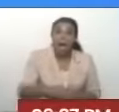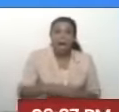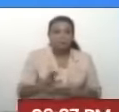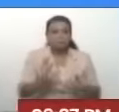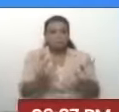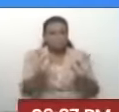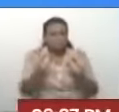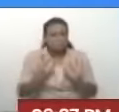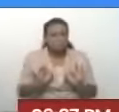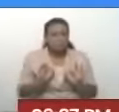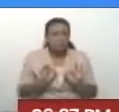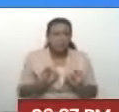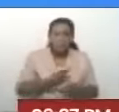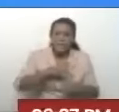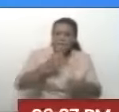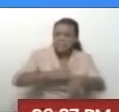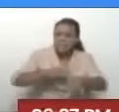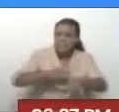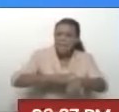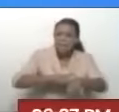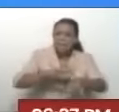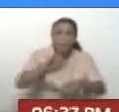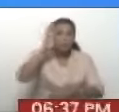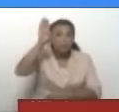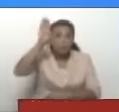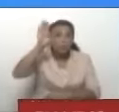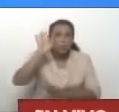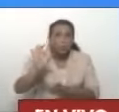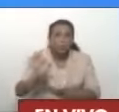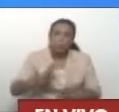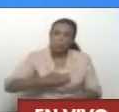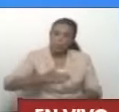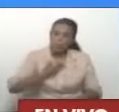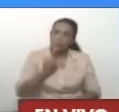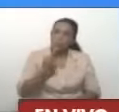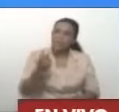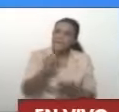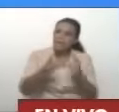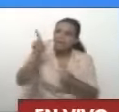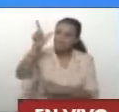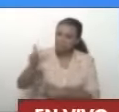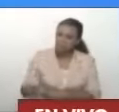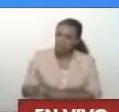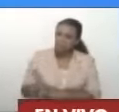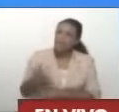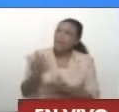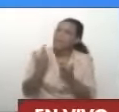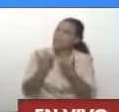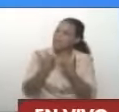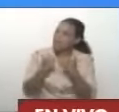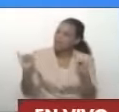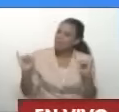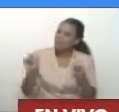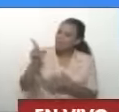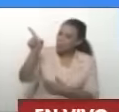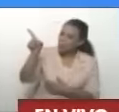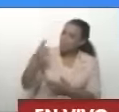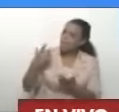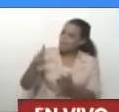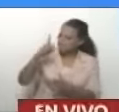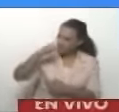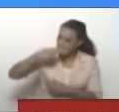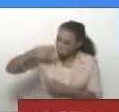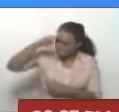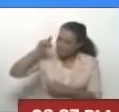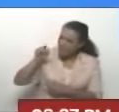volando entre los tiempos y en las edades futuras, podremos decirle al libertador, libertador, padre